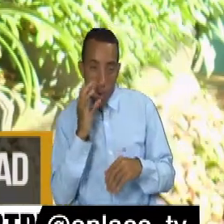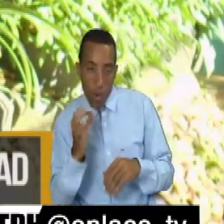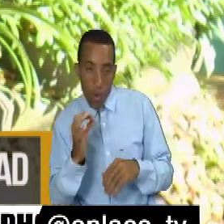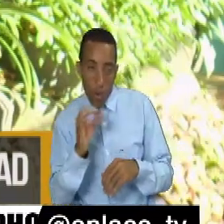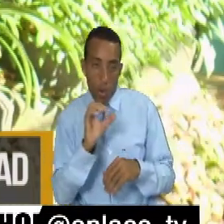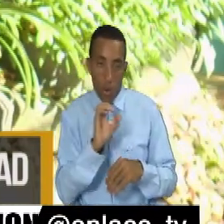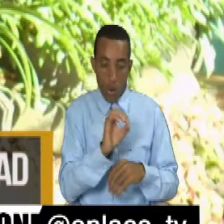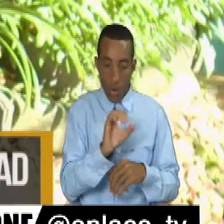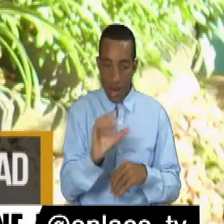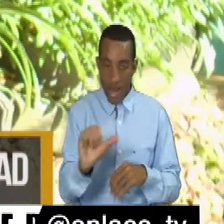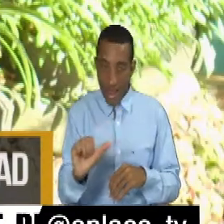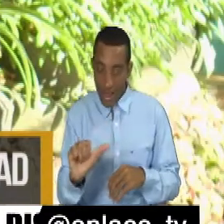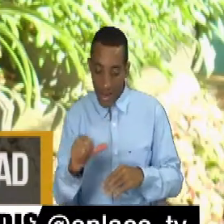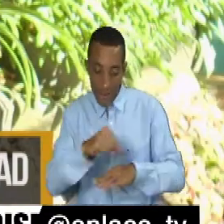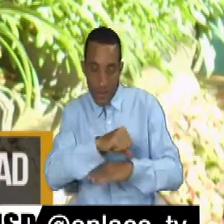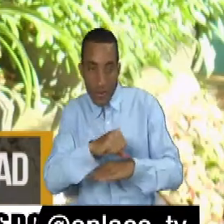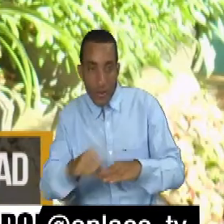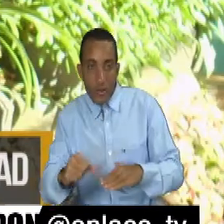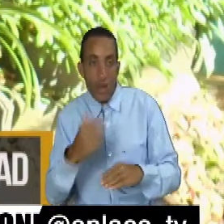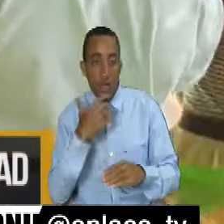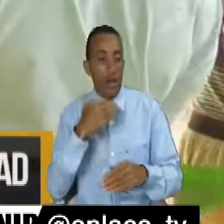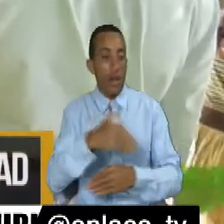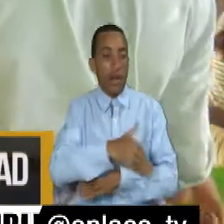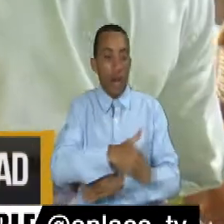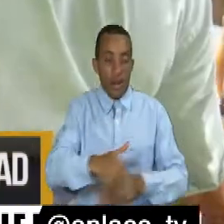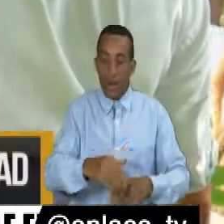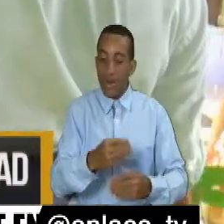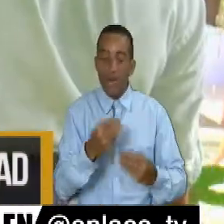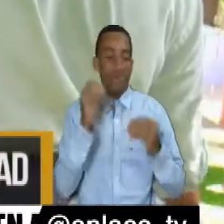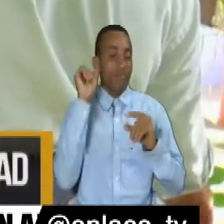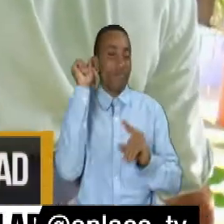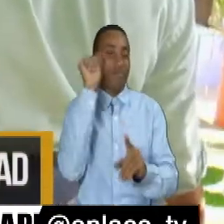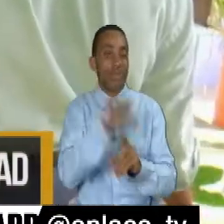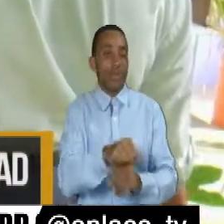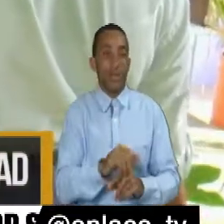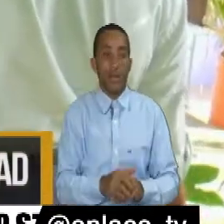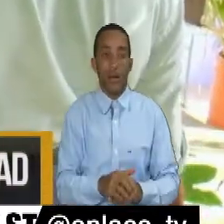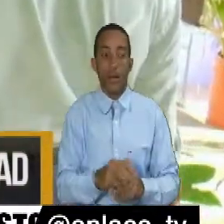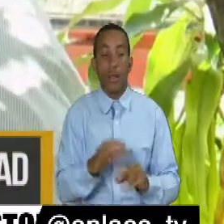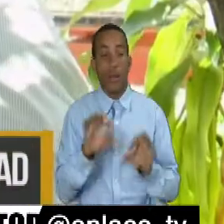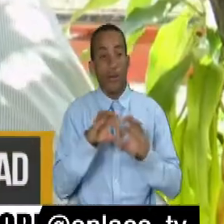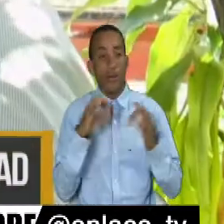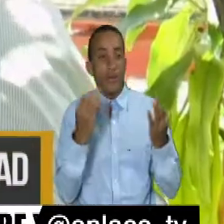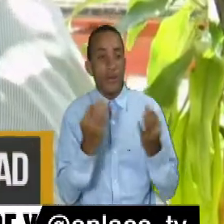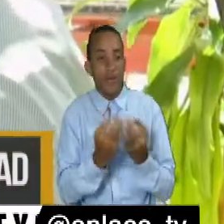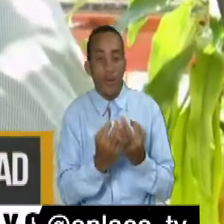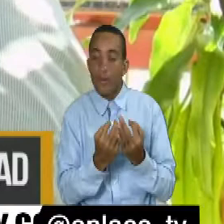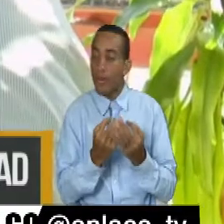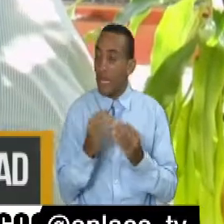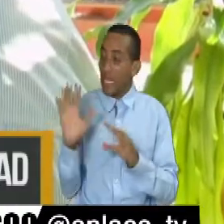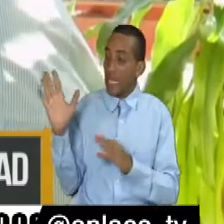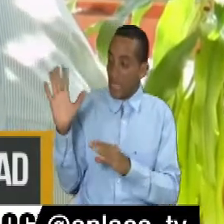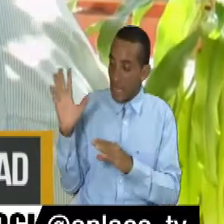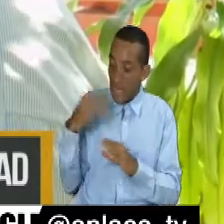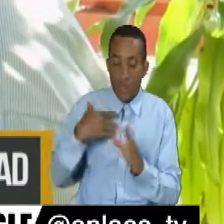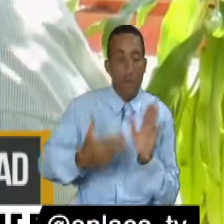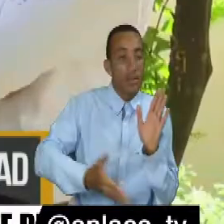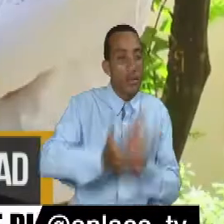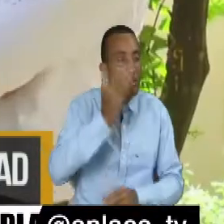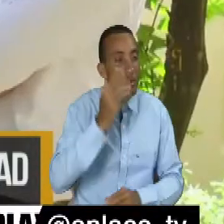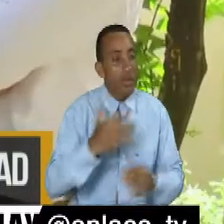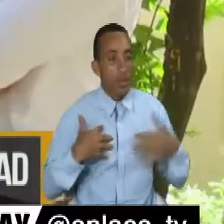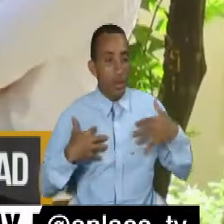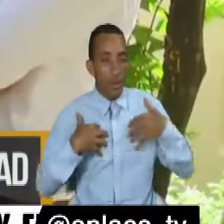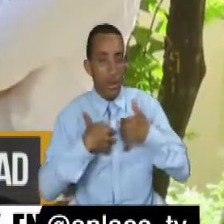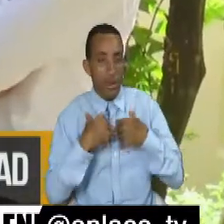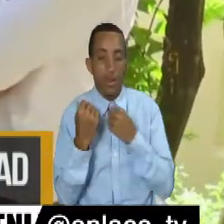estamos diciéndole no al abandono de los animales. Separarse a veces de la familia para estar con los animales no es impedimento y el respaldo que